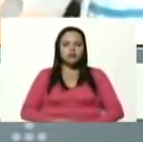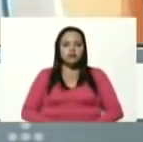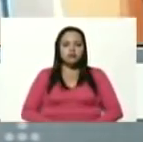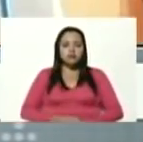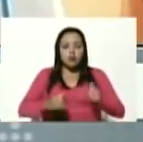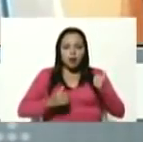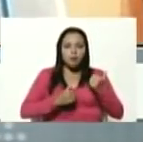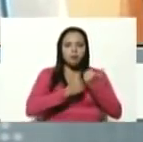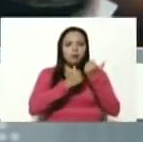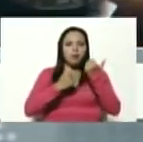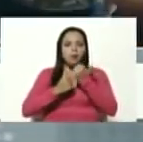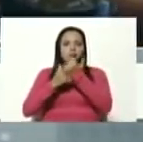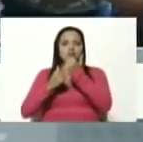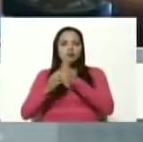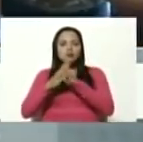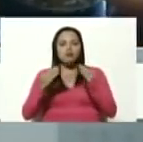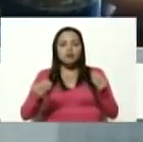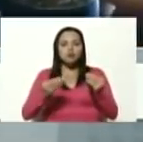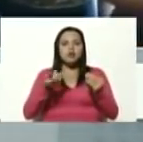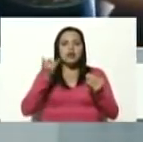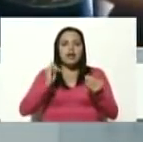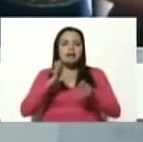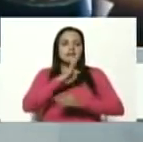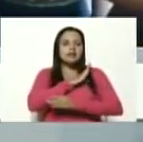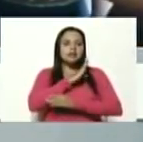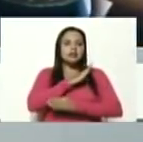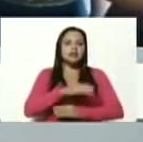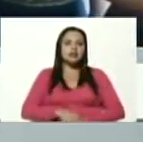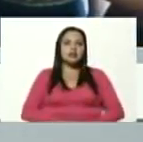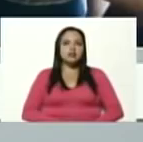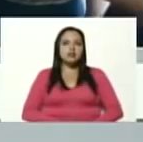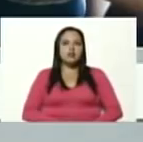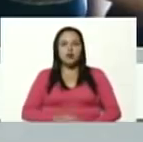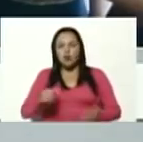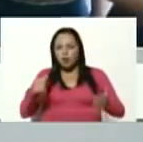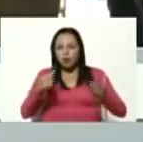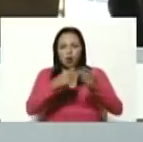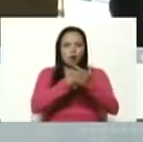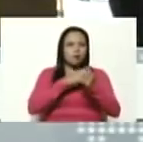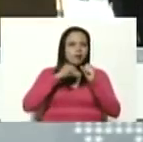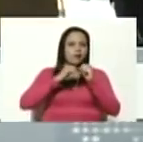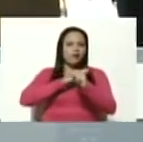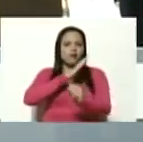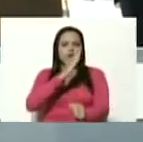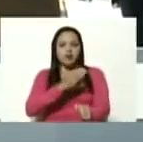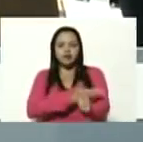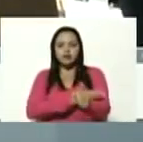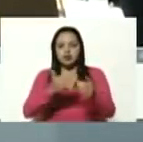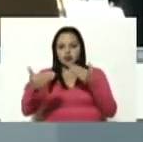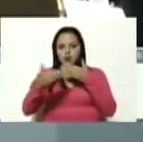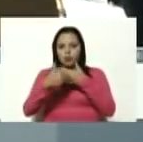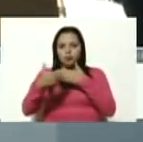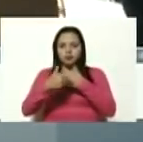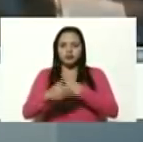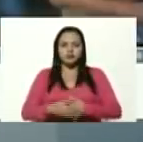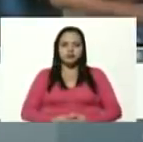apoyo a aquellos que han recibido el golpe brutal,